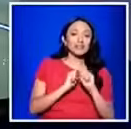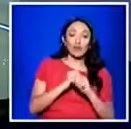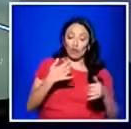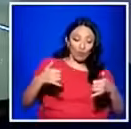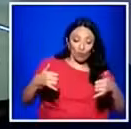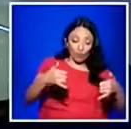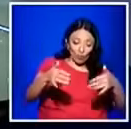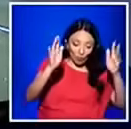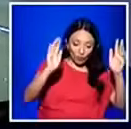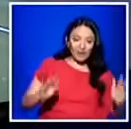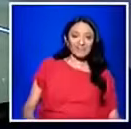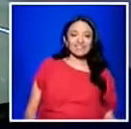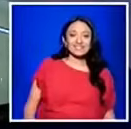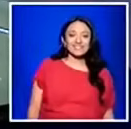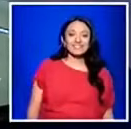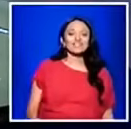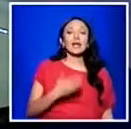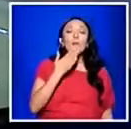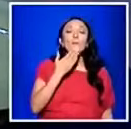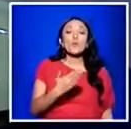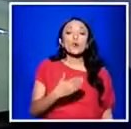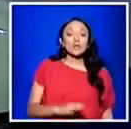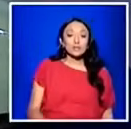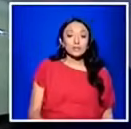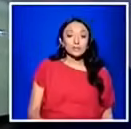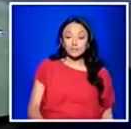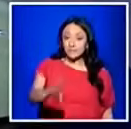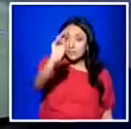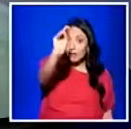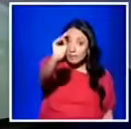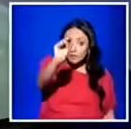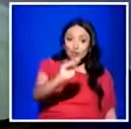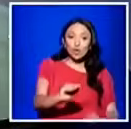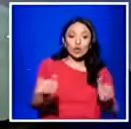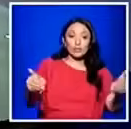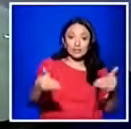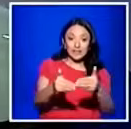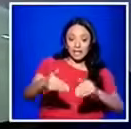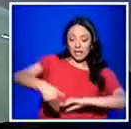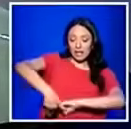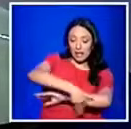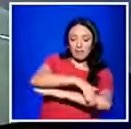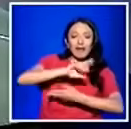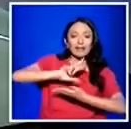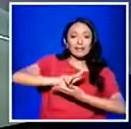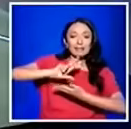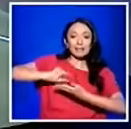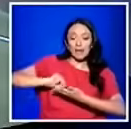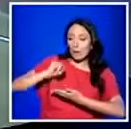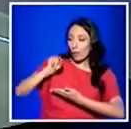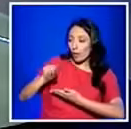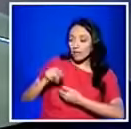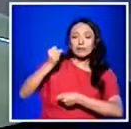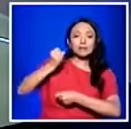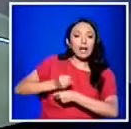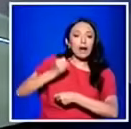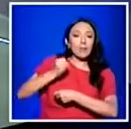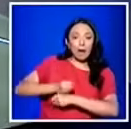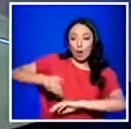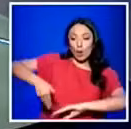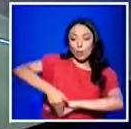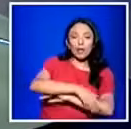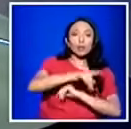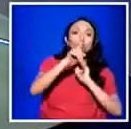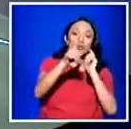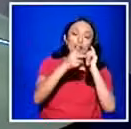muy despierto. Muchísimas gracias. Hay un cierre en la avenida Napo, están haciéndose trabajos en la vía, así que por favor